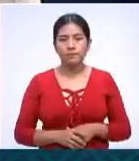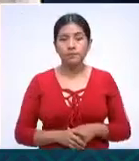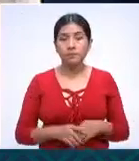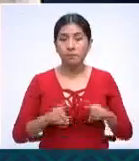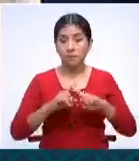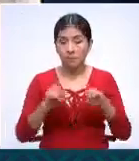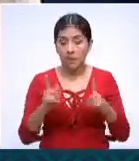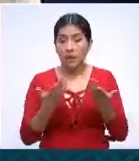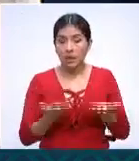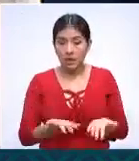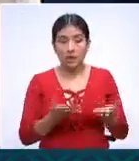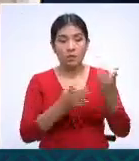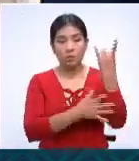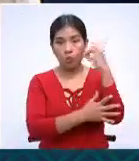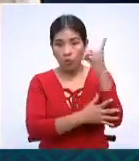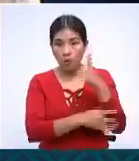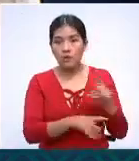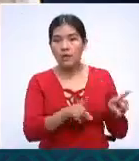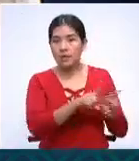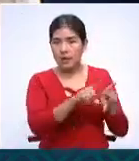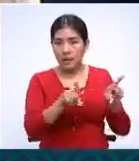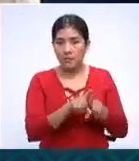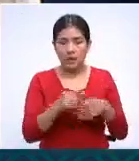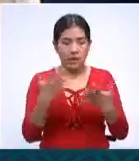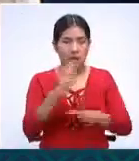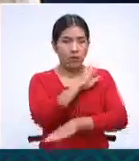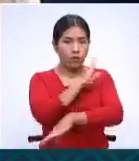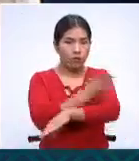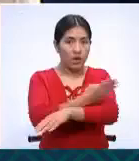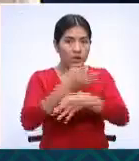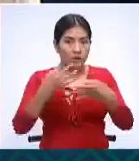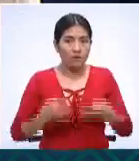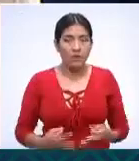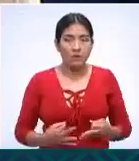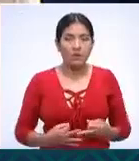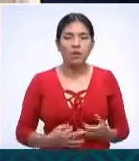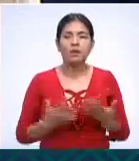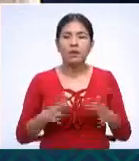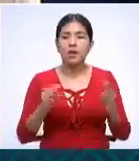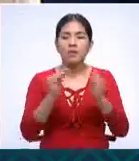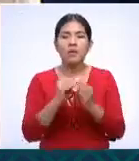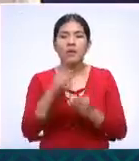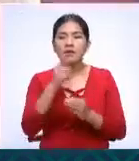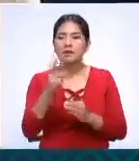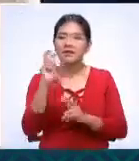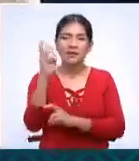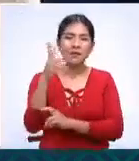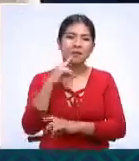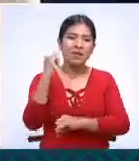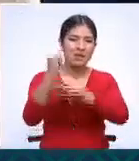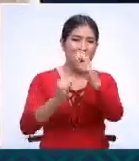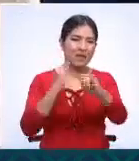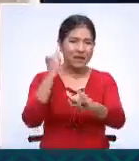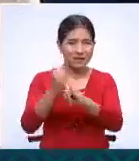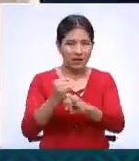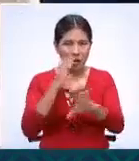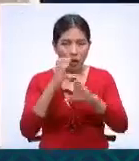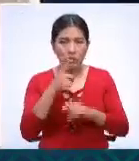sino que también, hermanas, hermanos, Bloomberg también ayer lo ratificaba, Bloomberg es un medio de comunicación